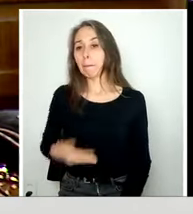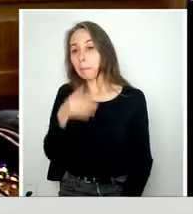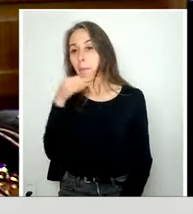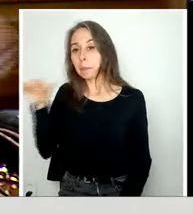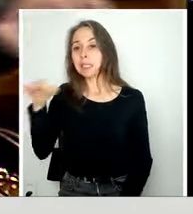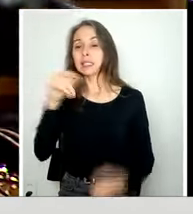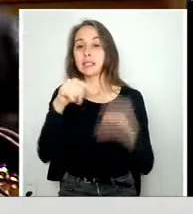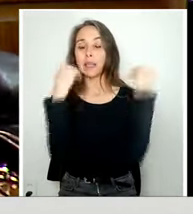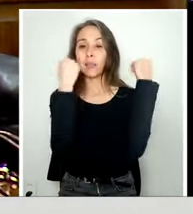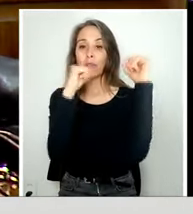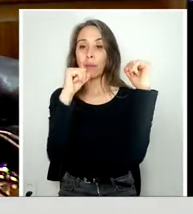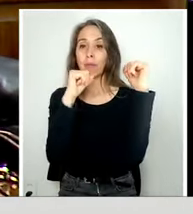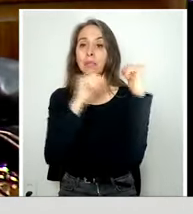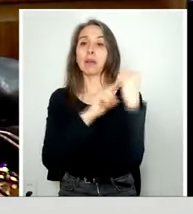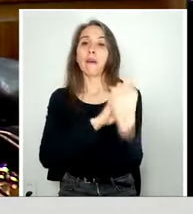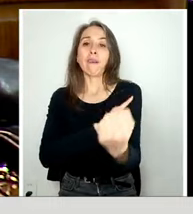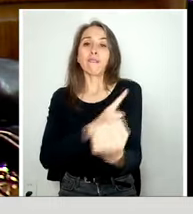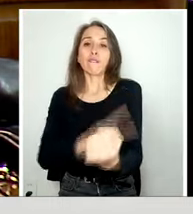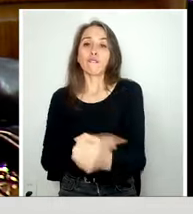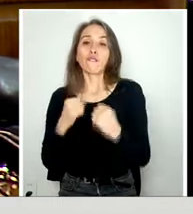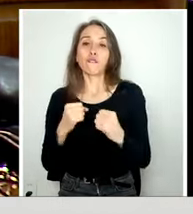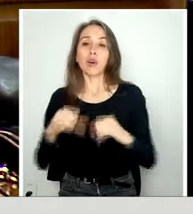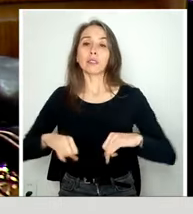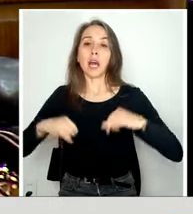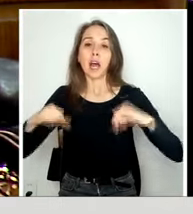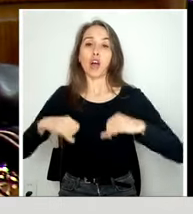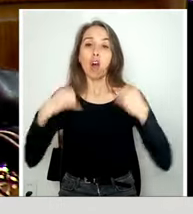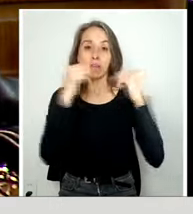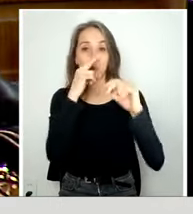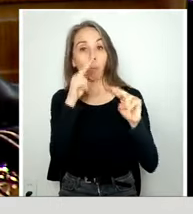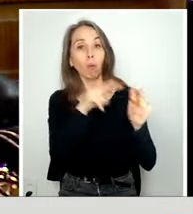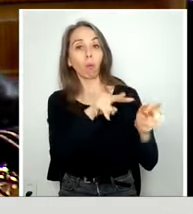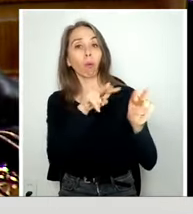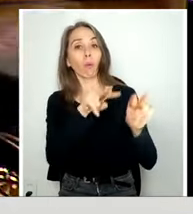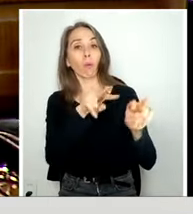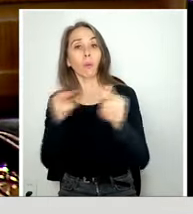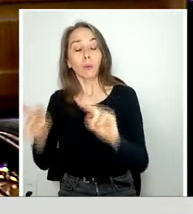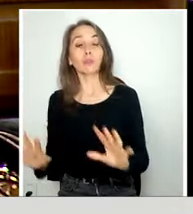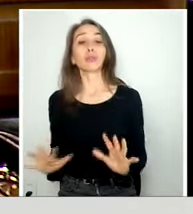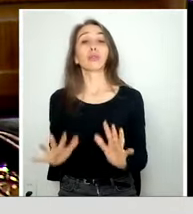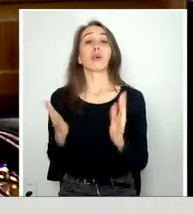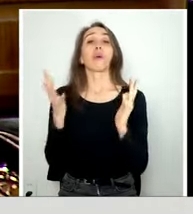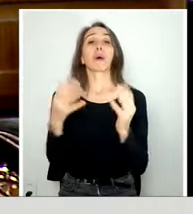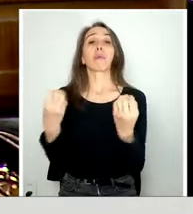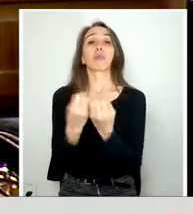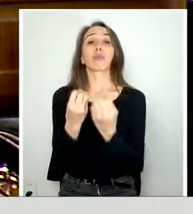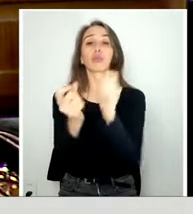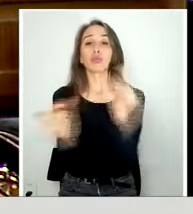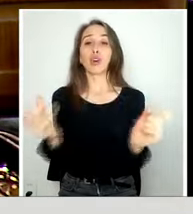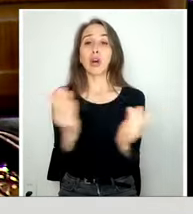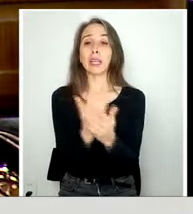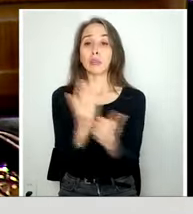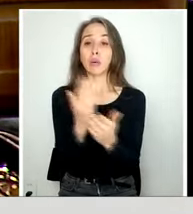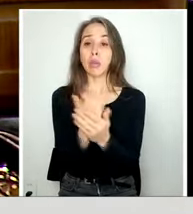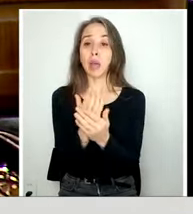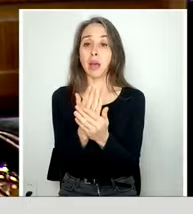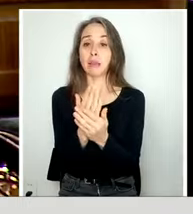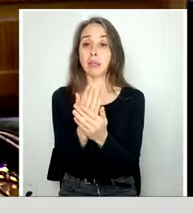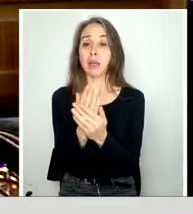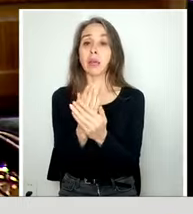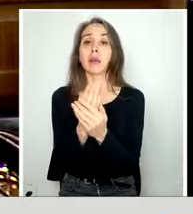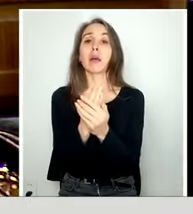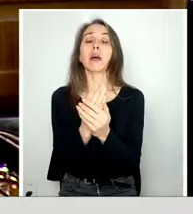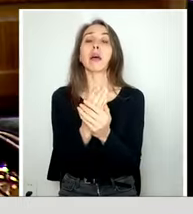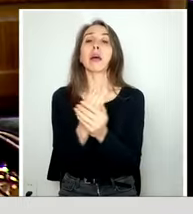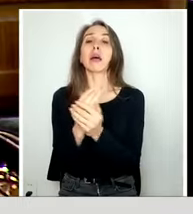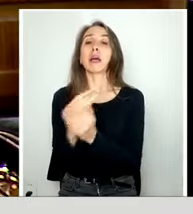de que muestran nuestros jóvenes deportistas sorprende la gran cantidad de alumnos que no solamente deben rendir en la cancha en una